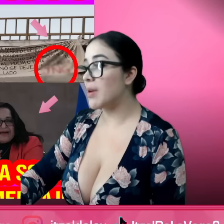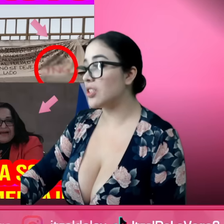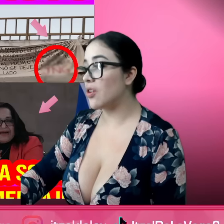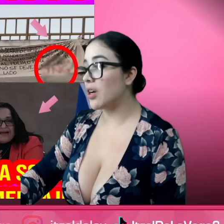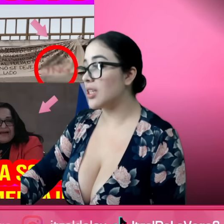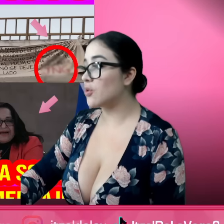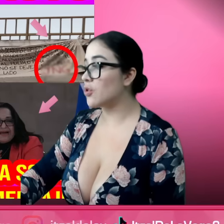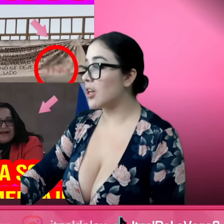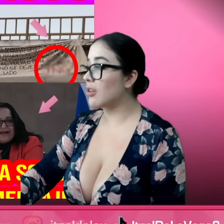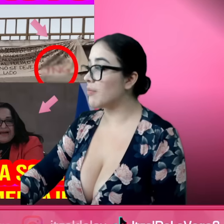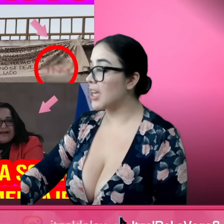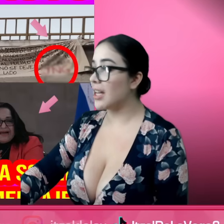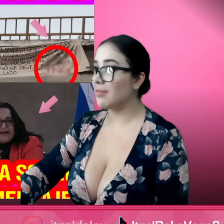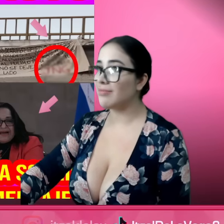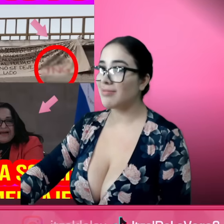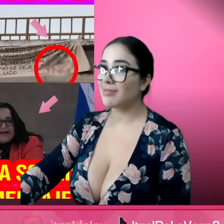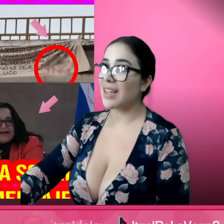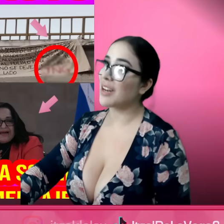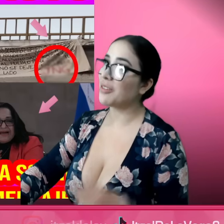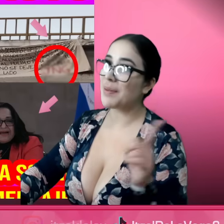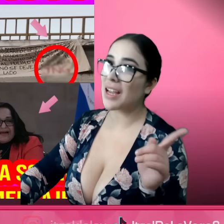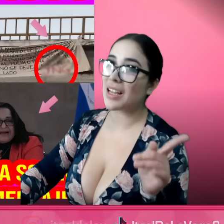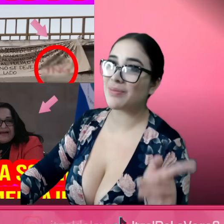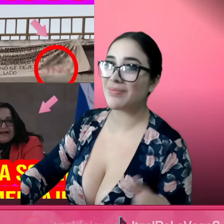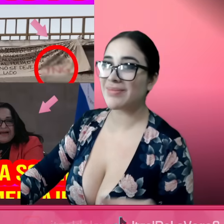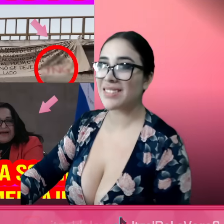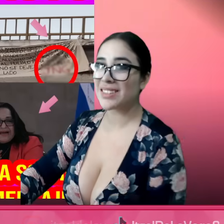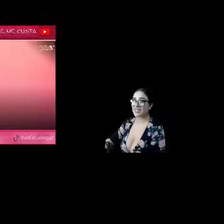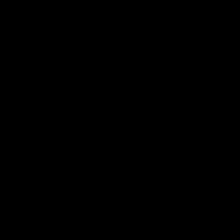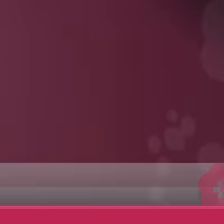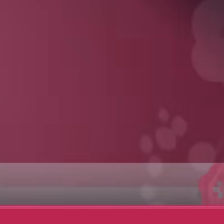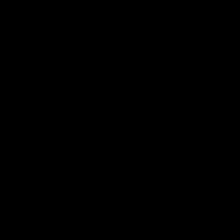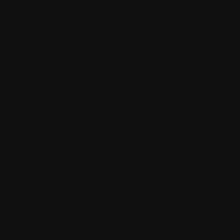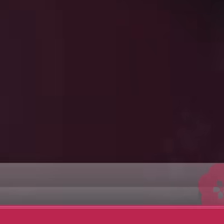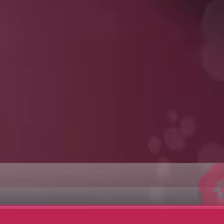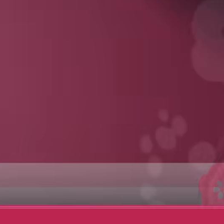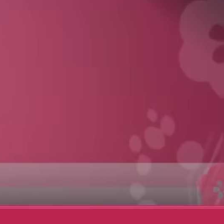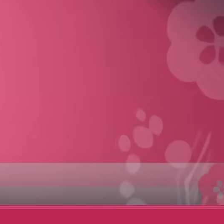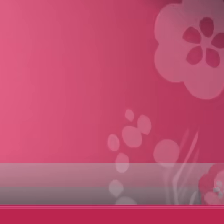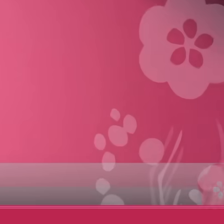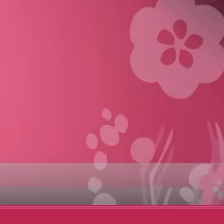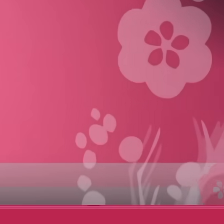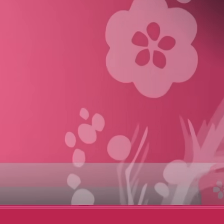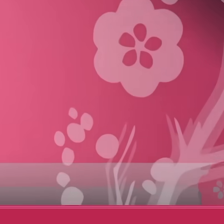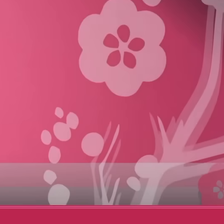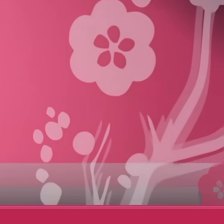vida información? Que te escuchara tu amiga, la Noti Vega.